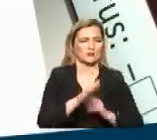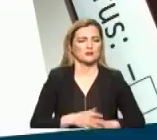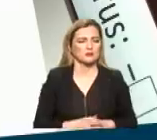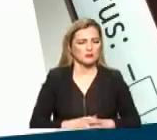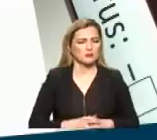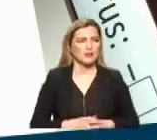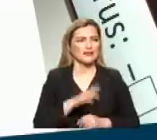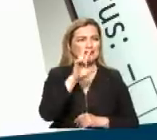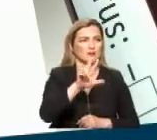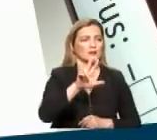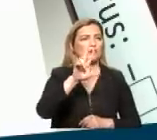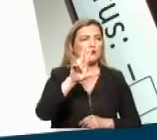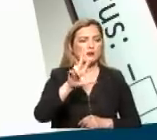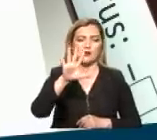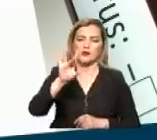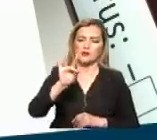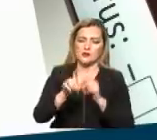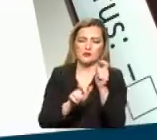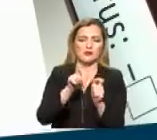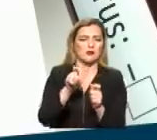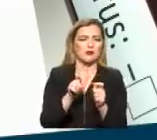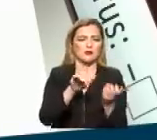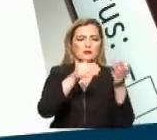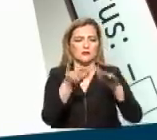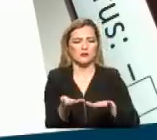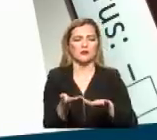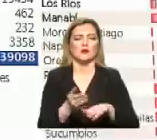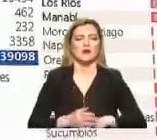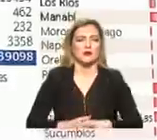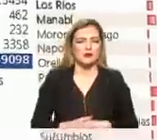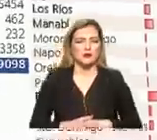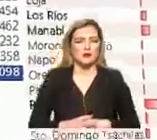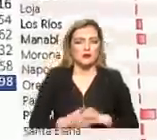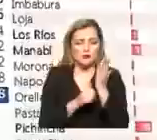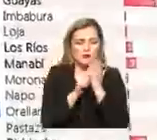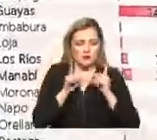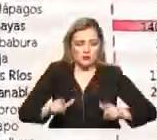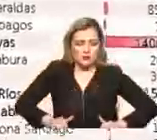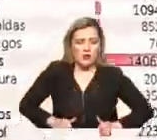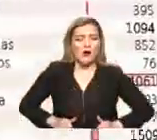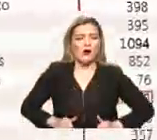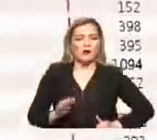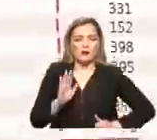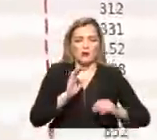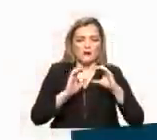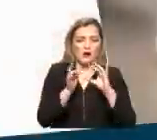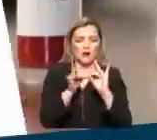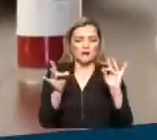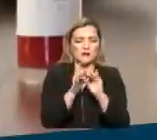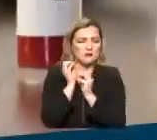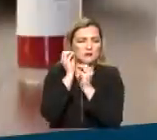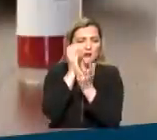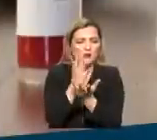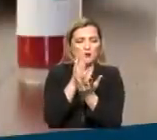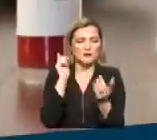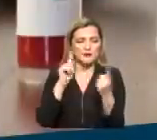reporte, 3.358 personas han perdido la vida por la enfermedad. El Ministerio de Salud, a través de su comunicado, señala que